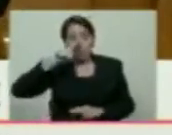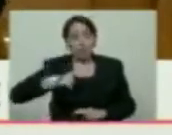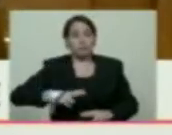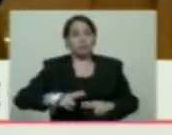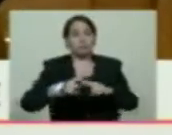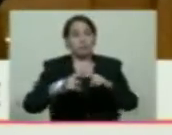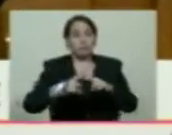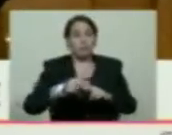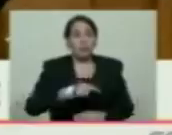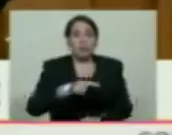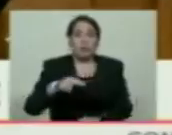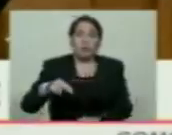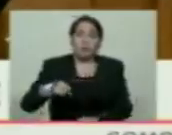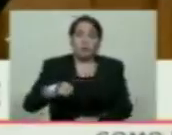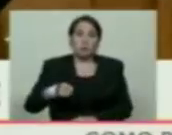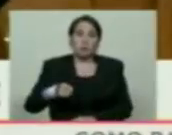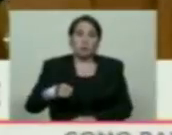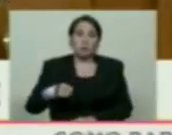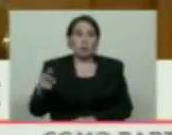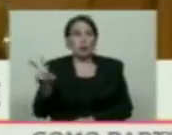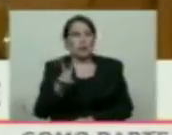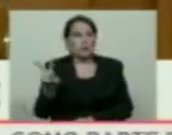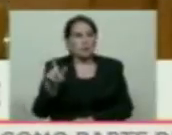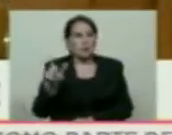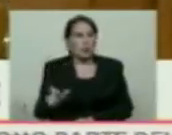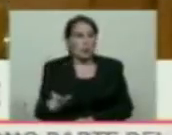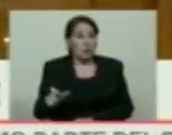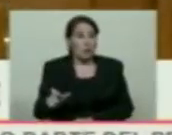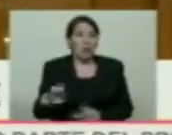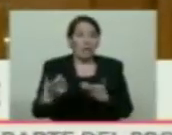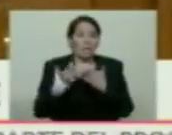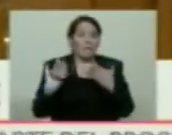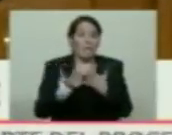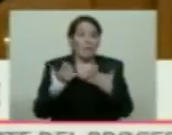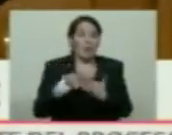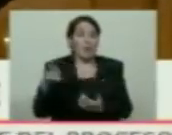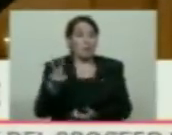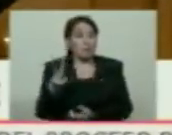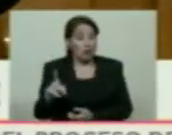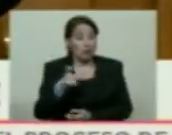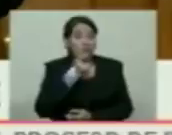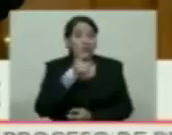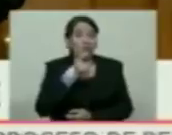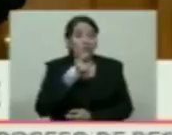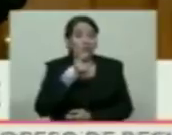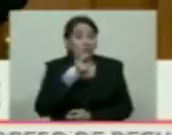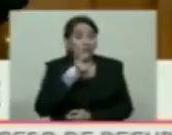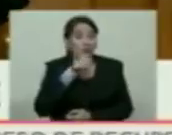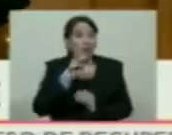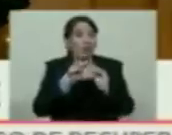no somos Vietnam, somos venezolanos. Pero mire que pelea con un venezolano y que sale un camión, ¿oyeron, señores del